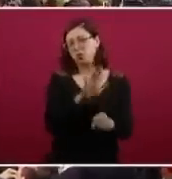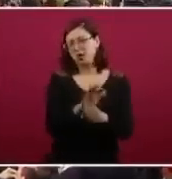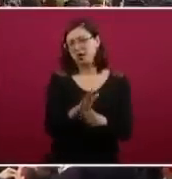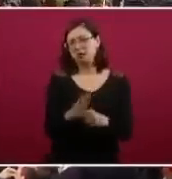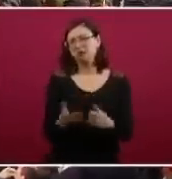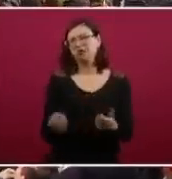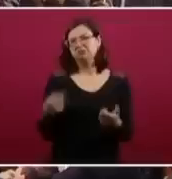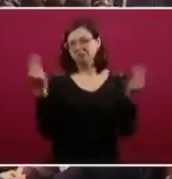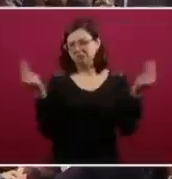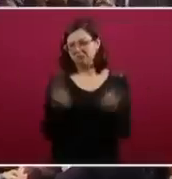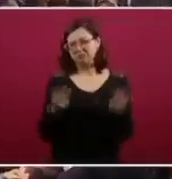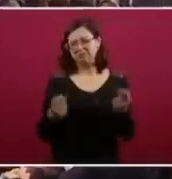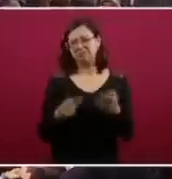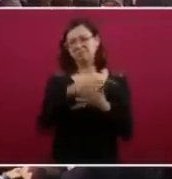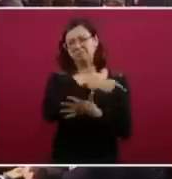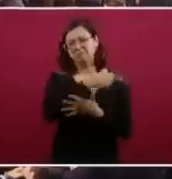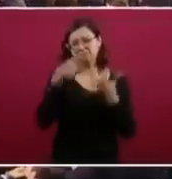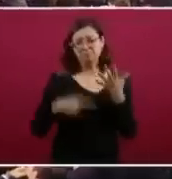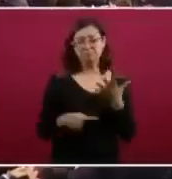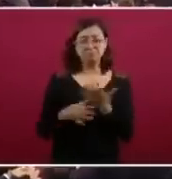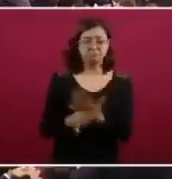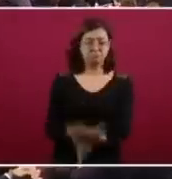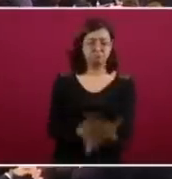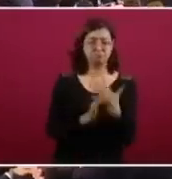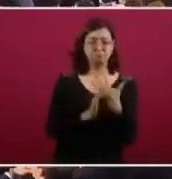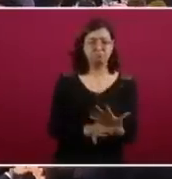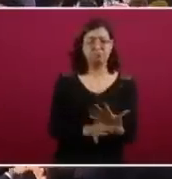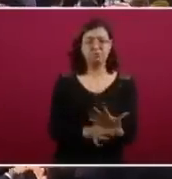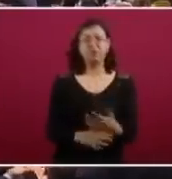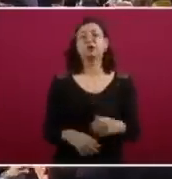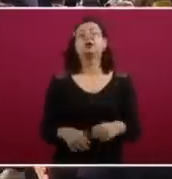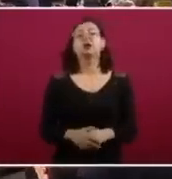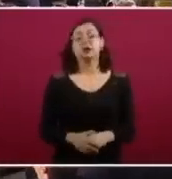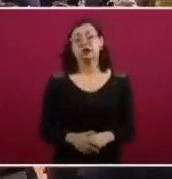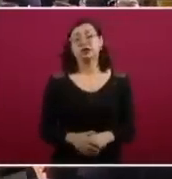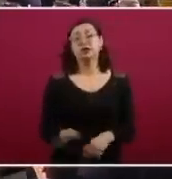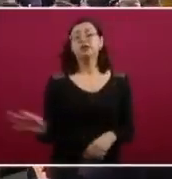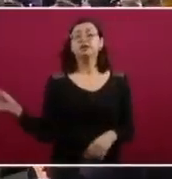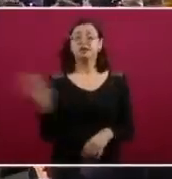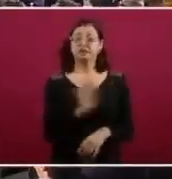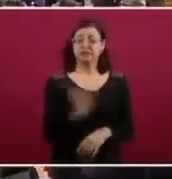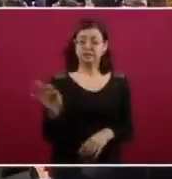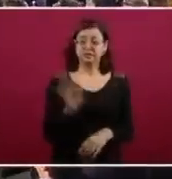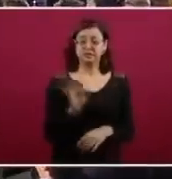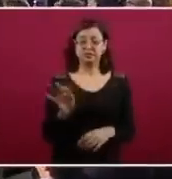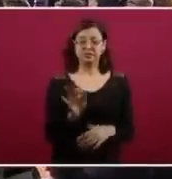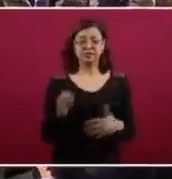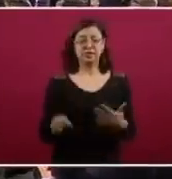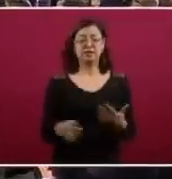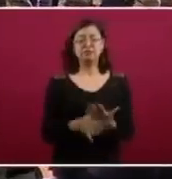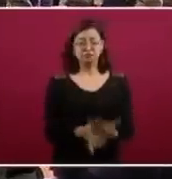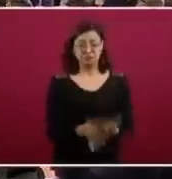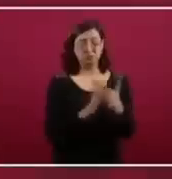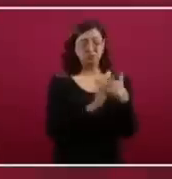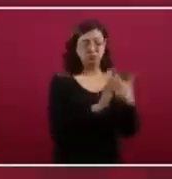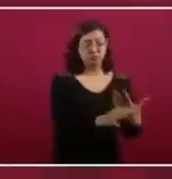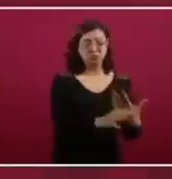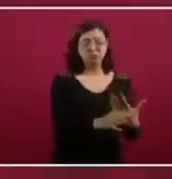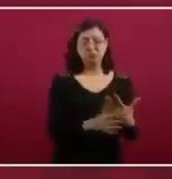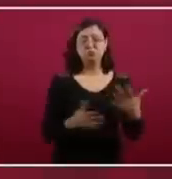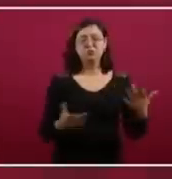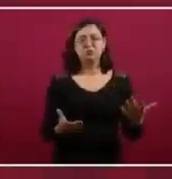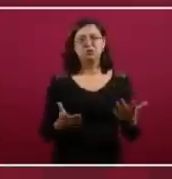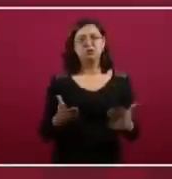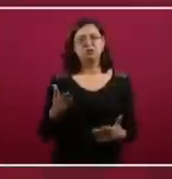viva voz de estas reuniones. Y a lo mejor algunas de estas prioridades tal vez nosotras no